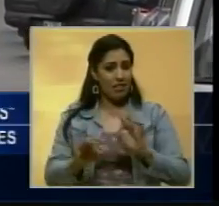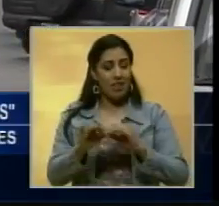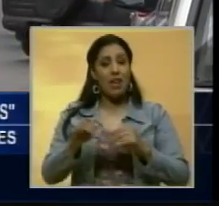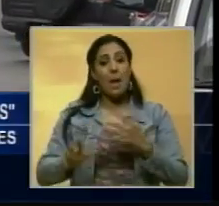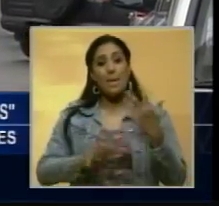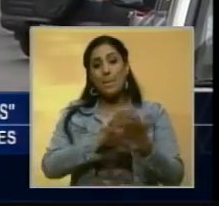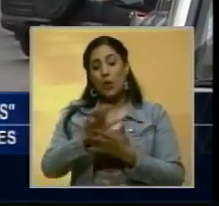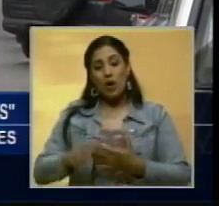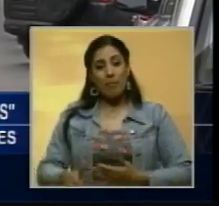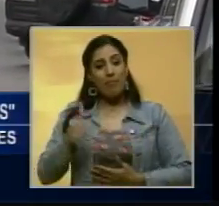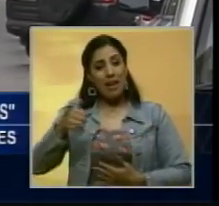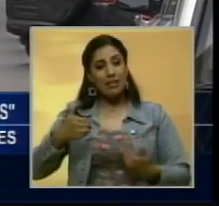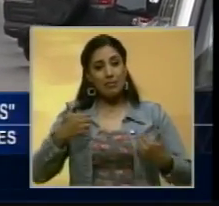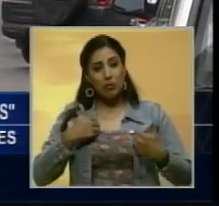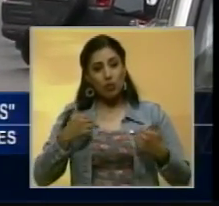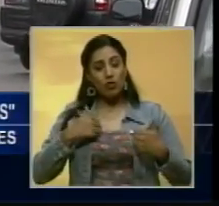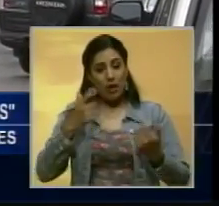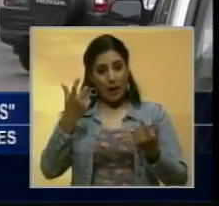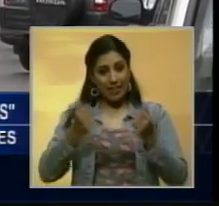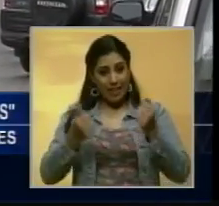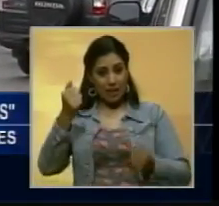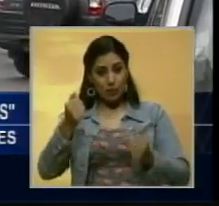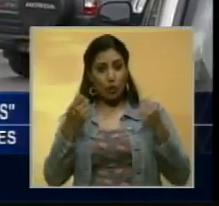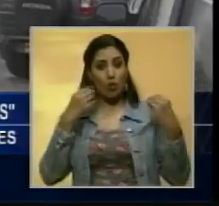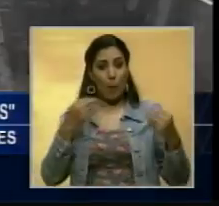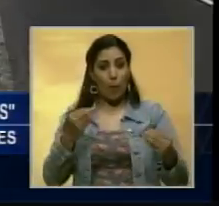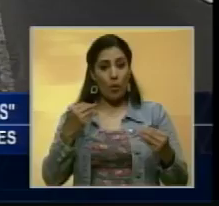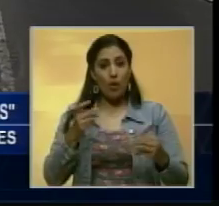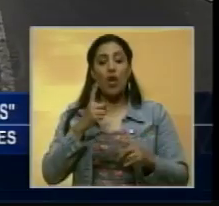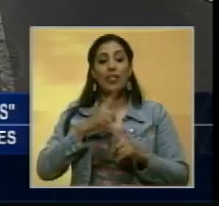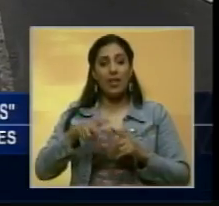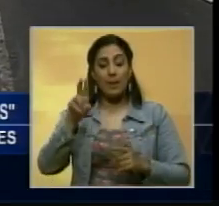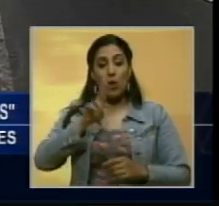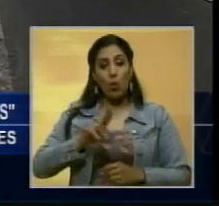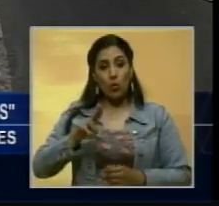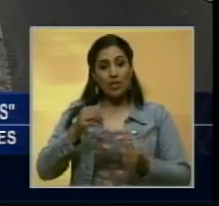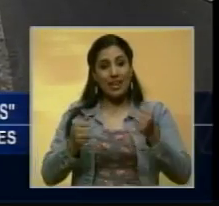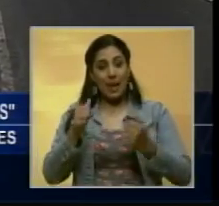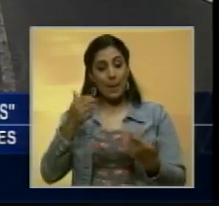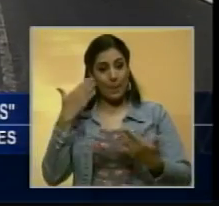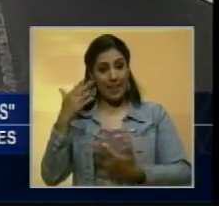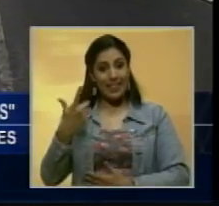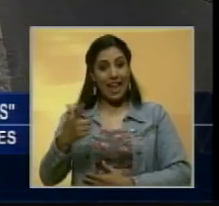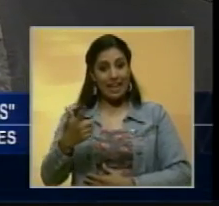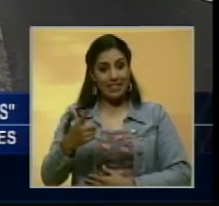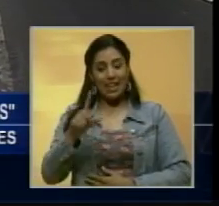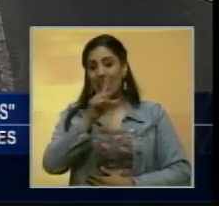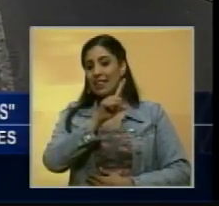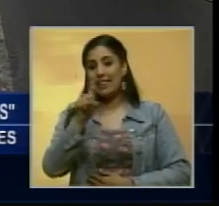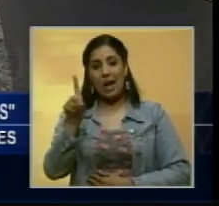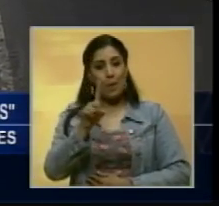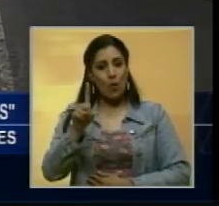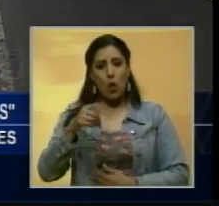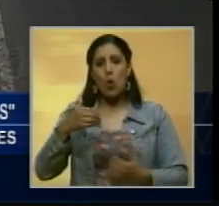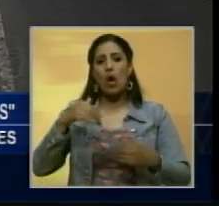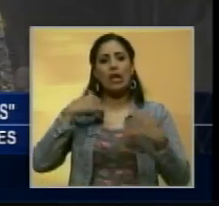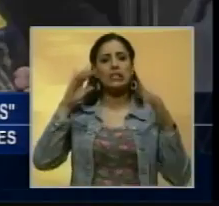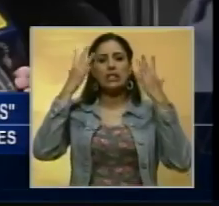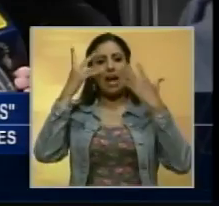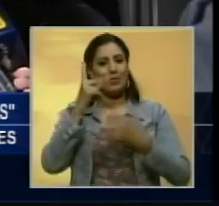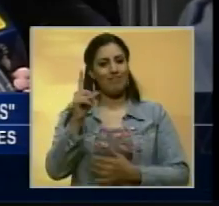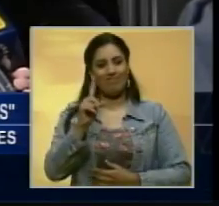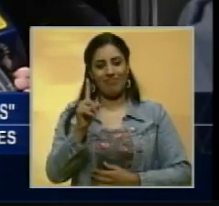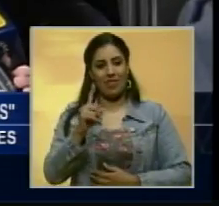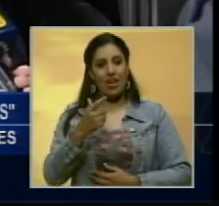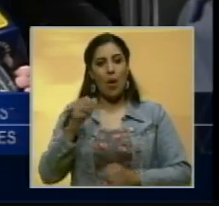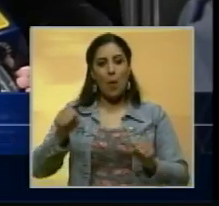problema no es únicamente para quienes se mueven en el transporte público. Los que utilizan transporte particular tampoco están a salvo.